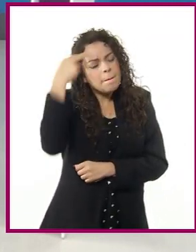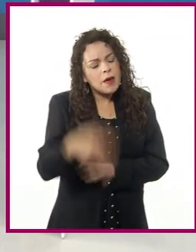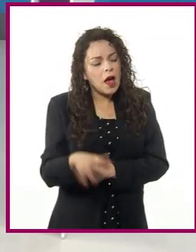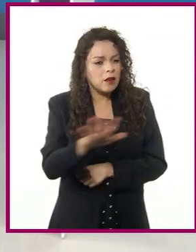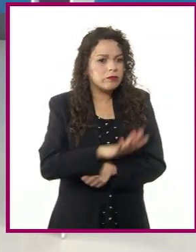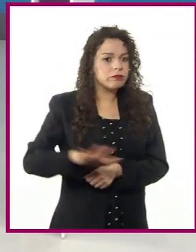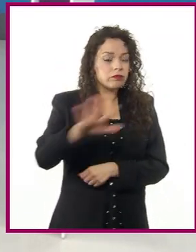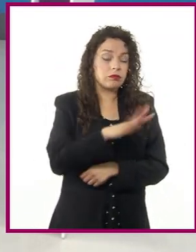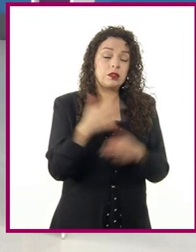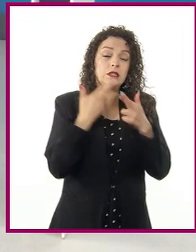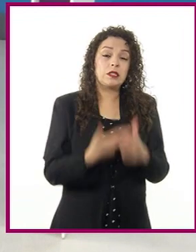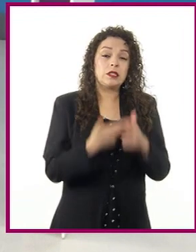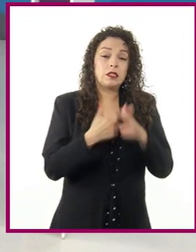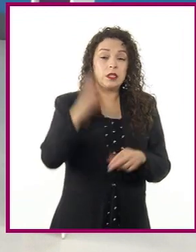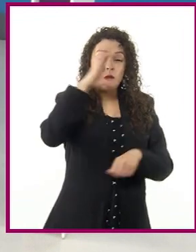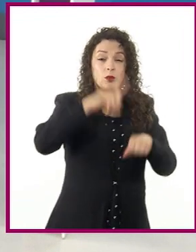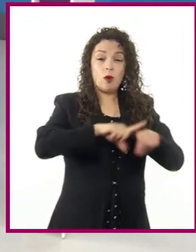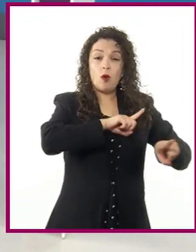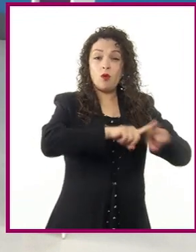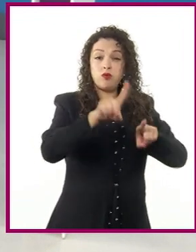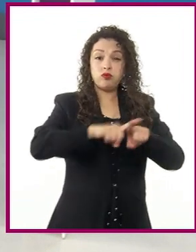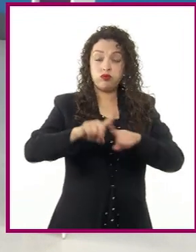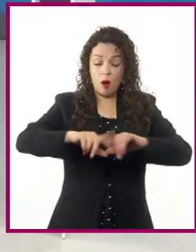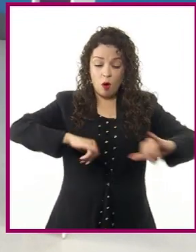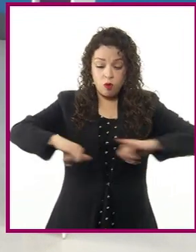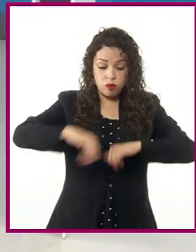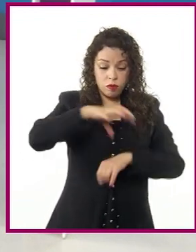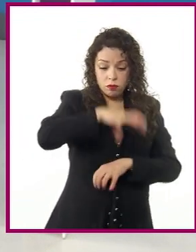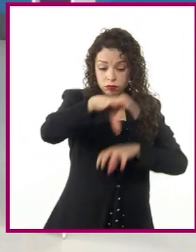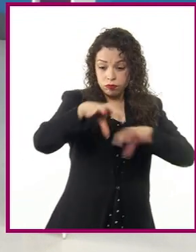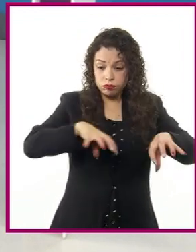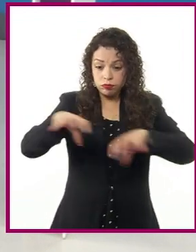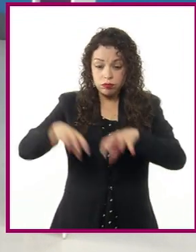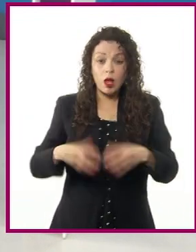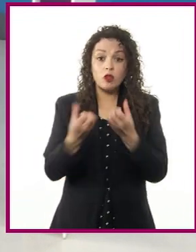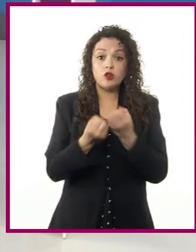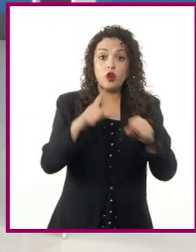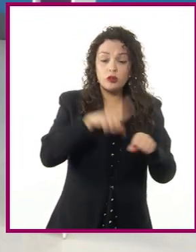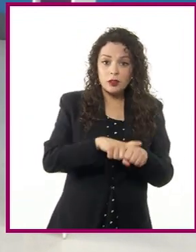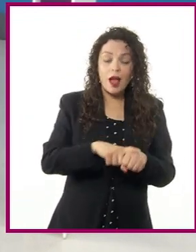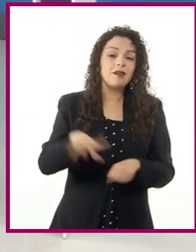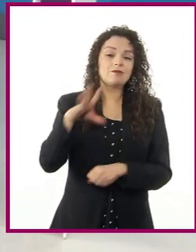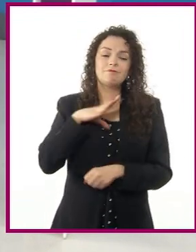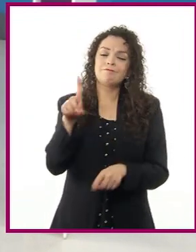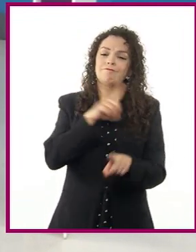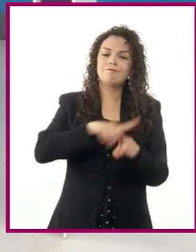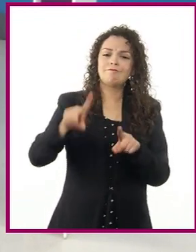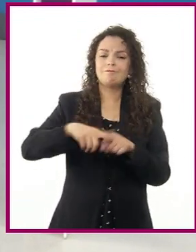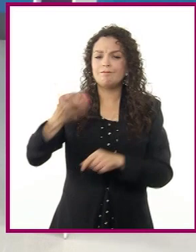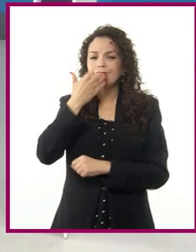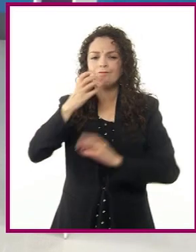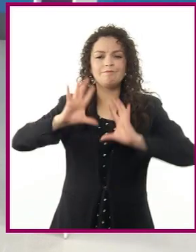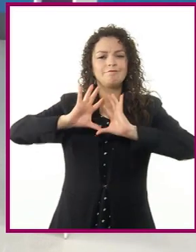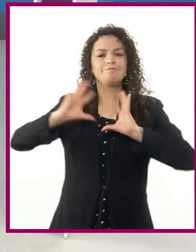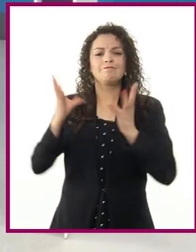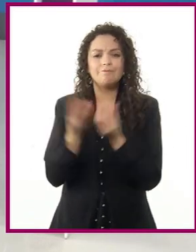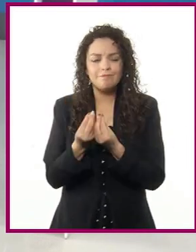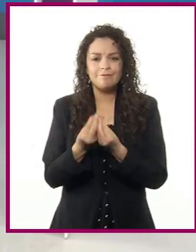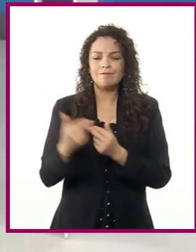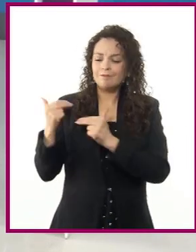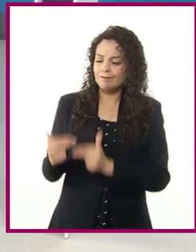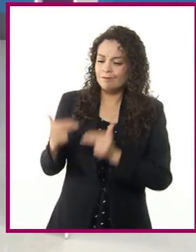nación multicultural, pues nuestro espacio geográfico, físico y social reúne distintas costumbres,